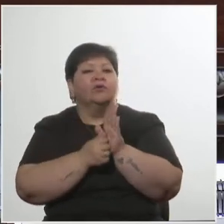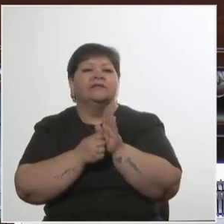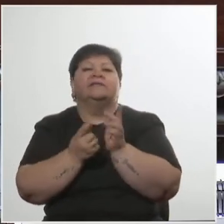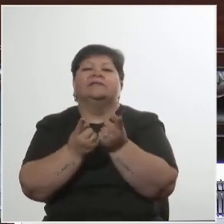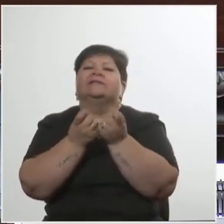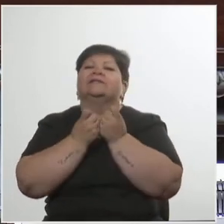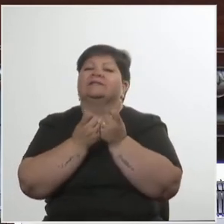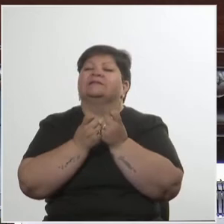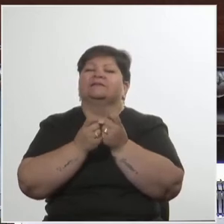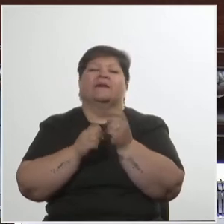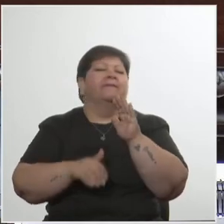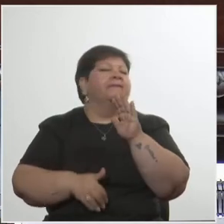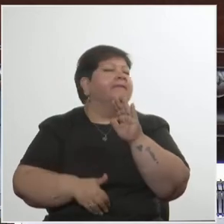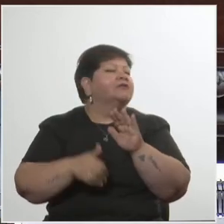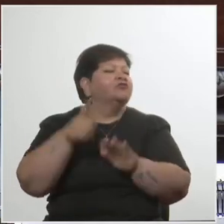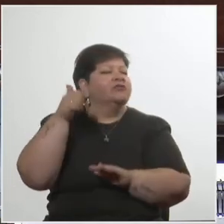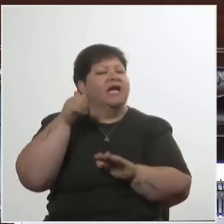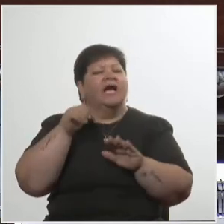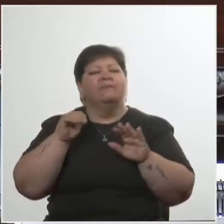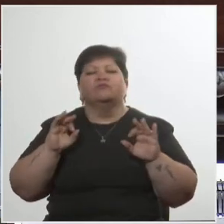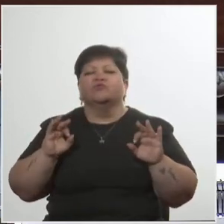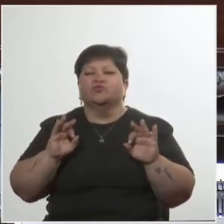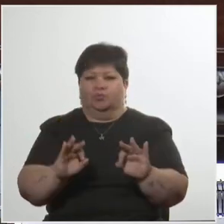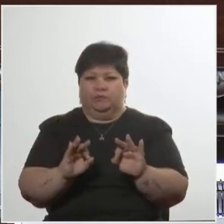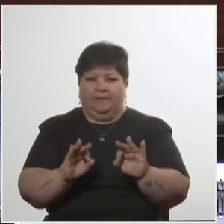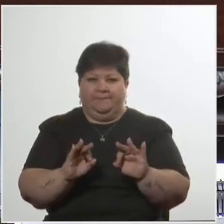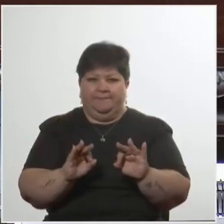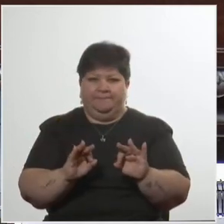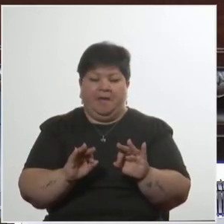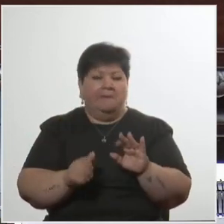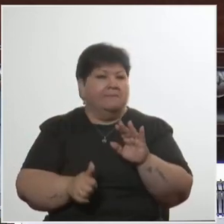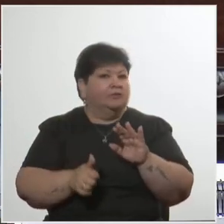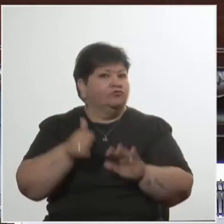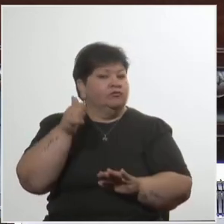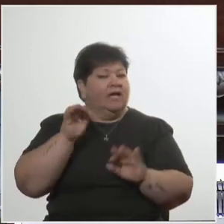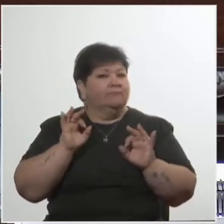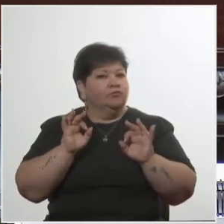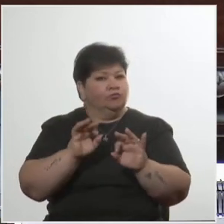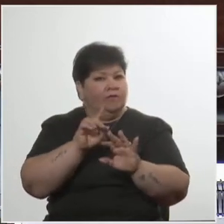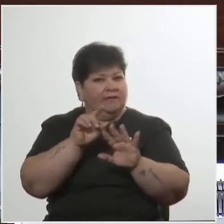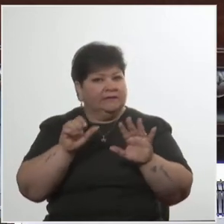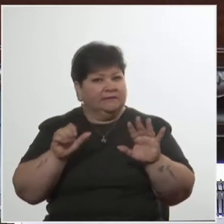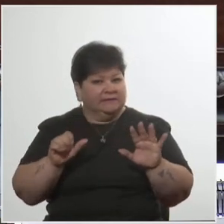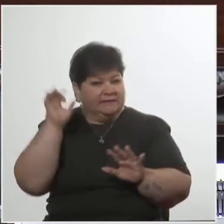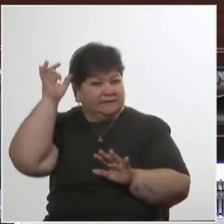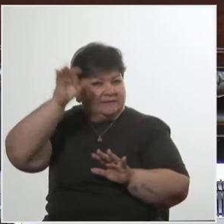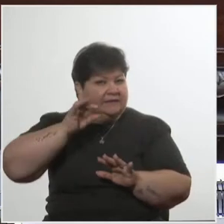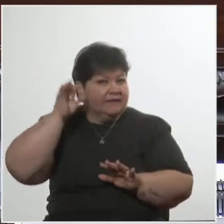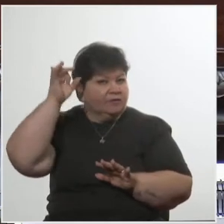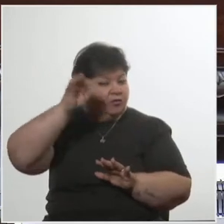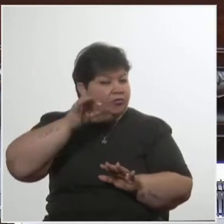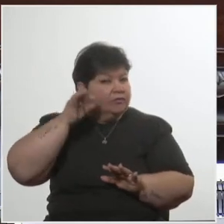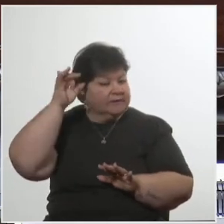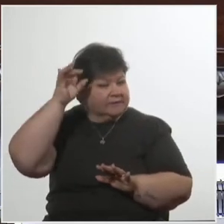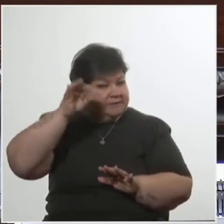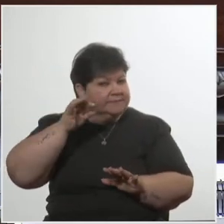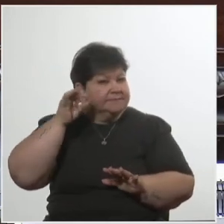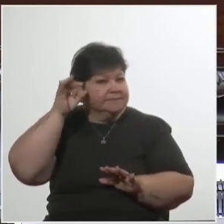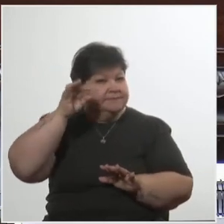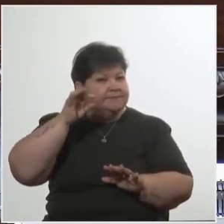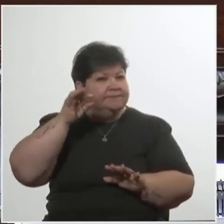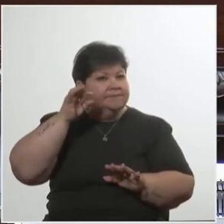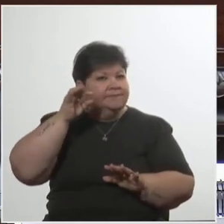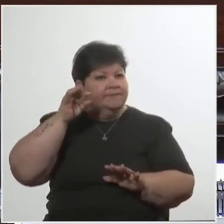mayoría absoluta al requerir mayoría absoluta que es de 16 senadores lo que